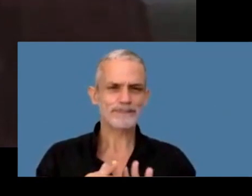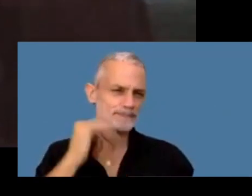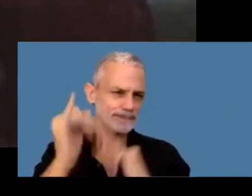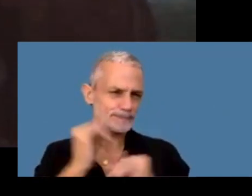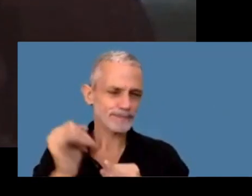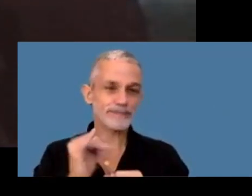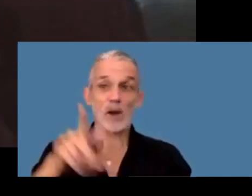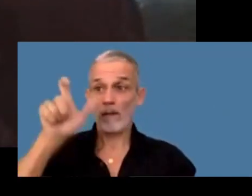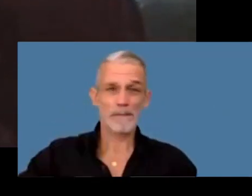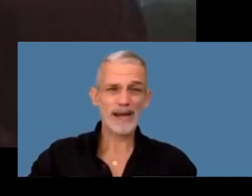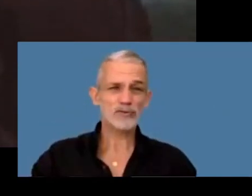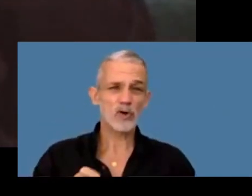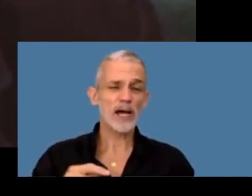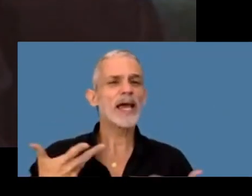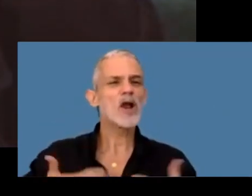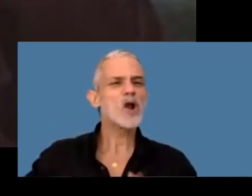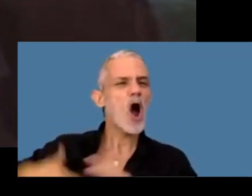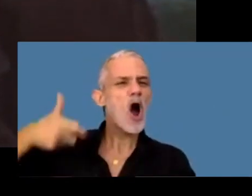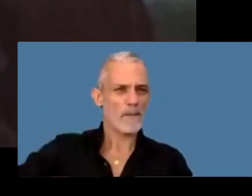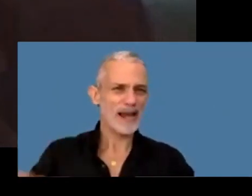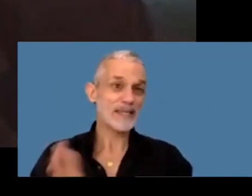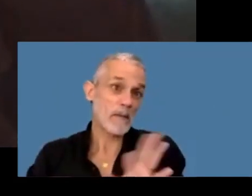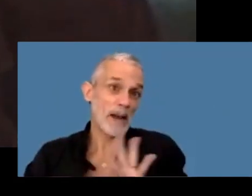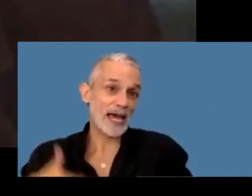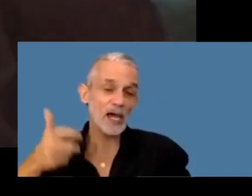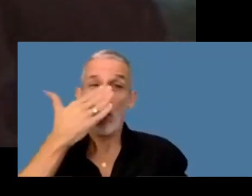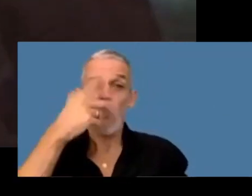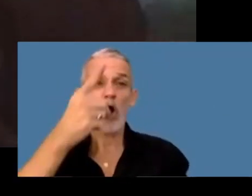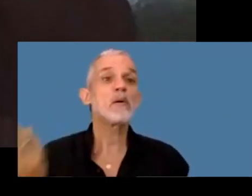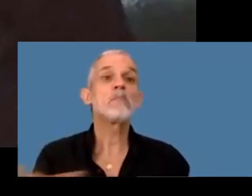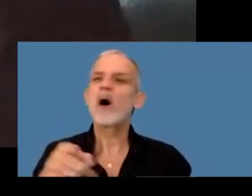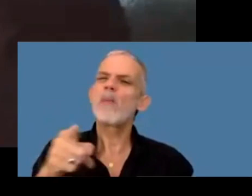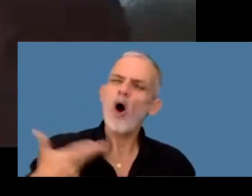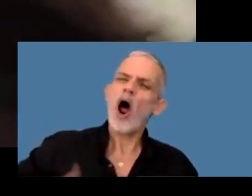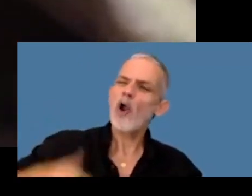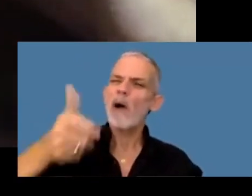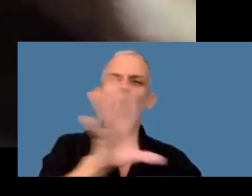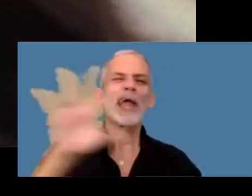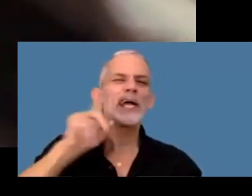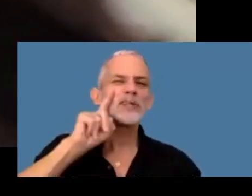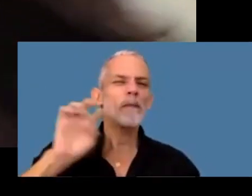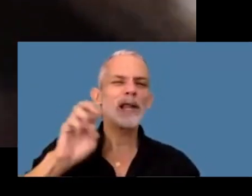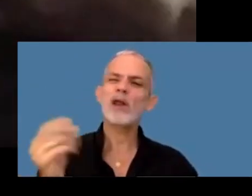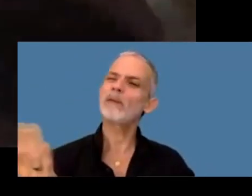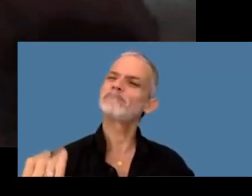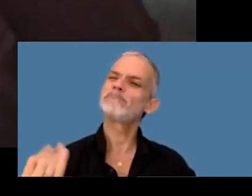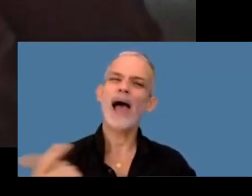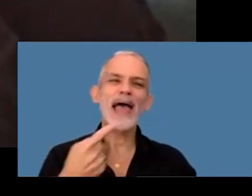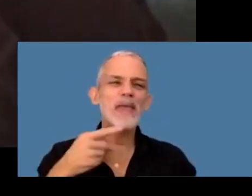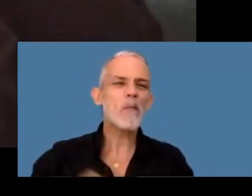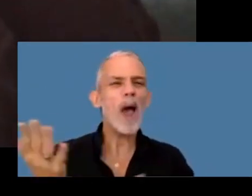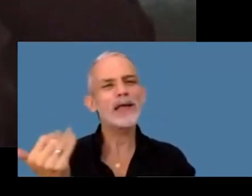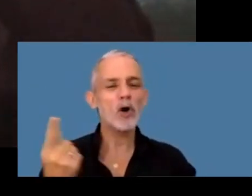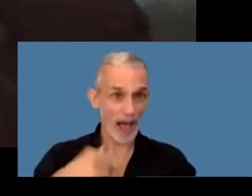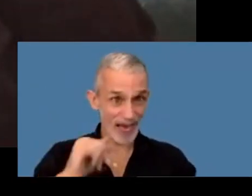un informe profesional para un proyecto que estoy dirigiendo, yo le voy a decir, hacelo con sentido jurídico y mostrarme